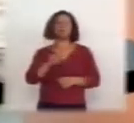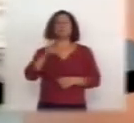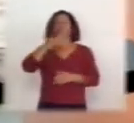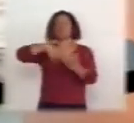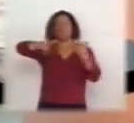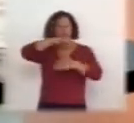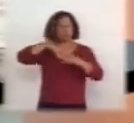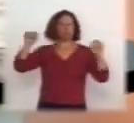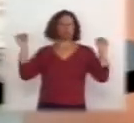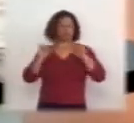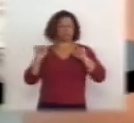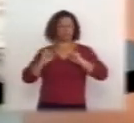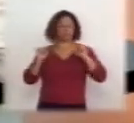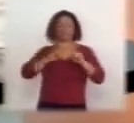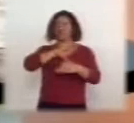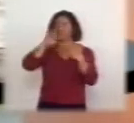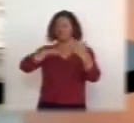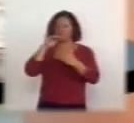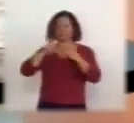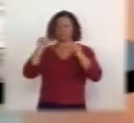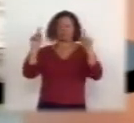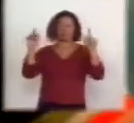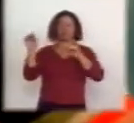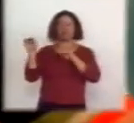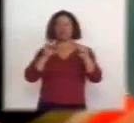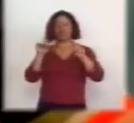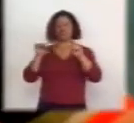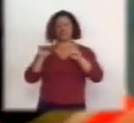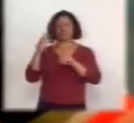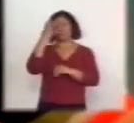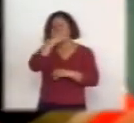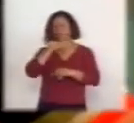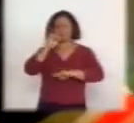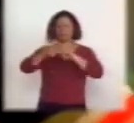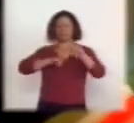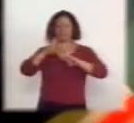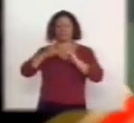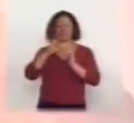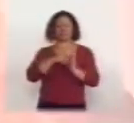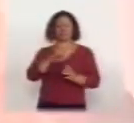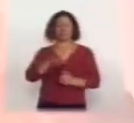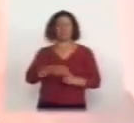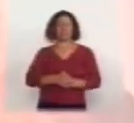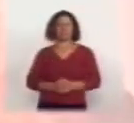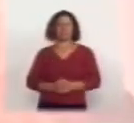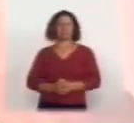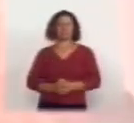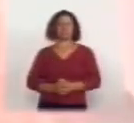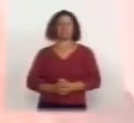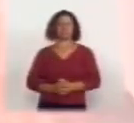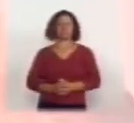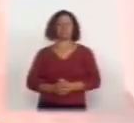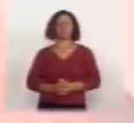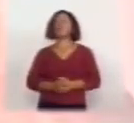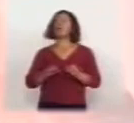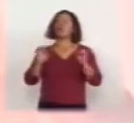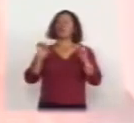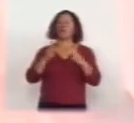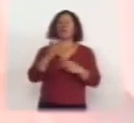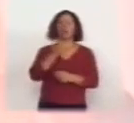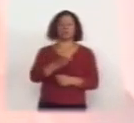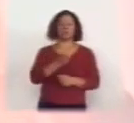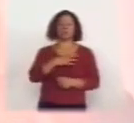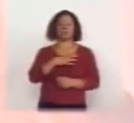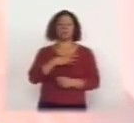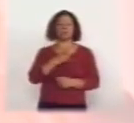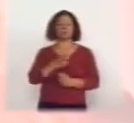que toda Tlaxcala se mueva en esta bonita feria 2019. Claro. Y además viene, bueno, este cereal Torino es